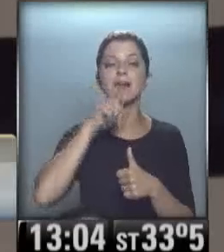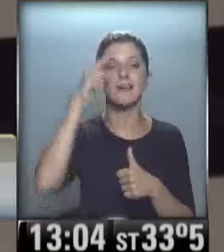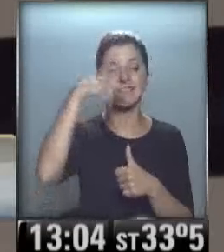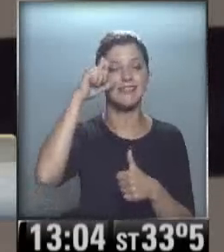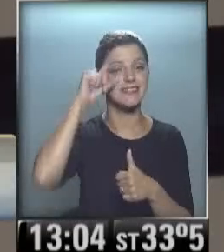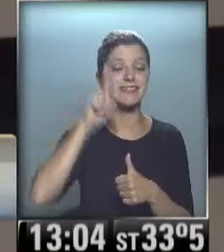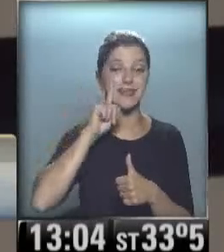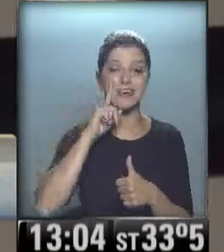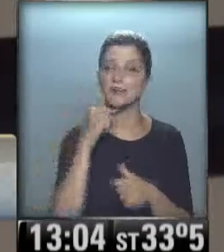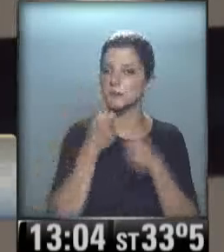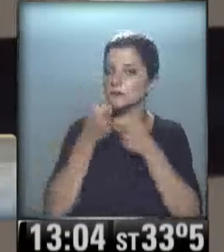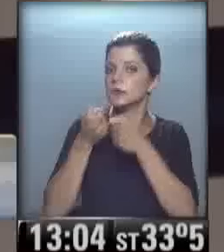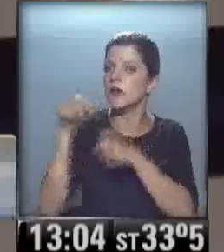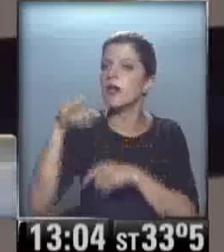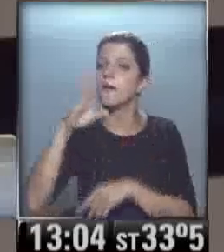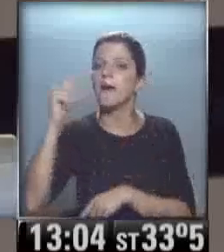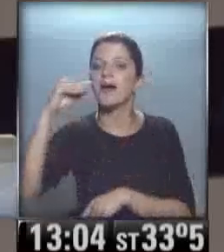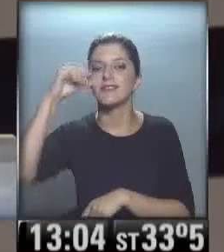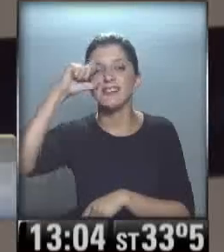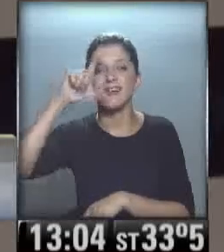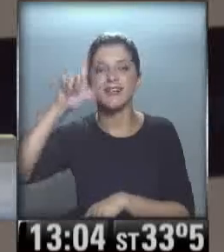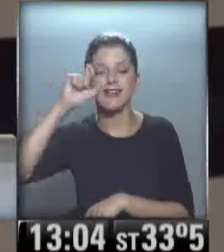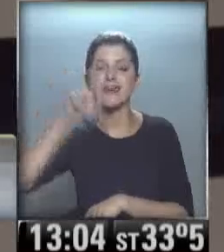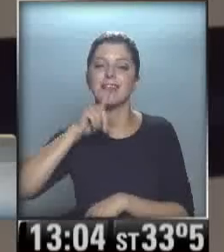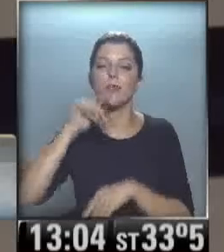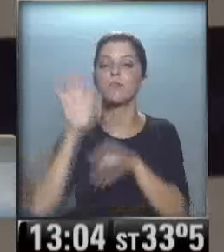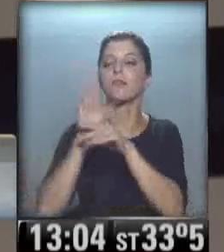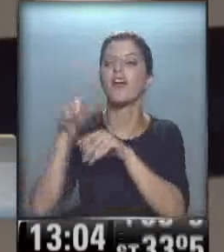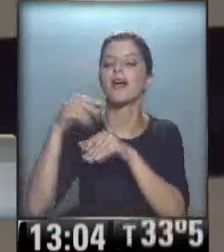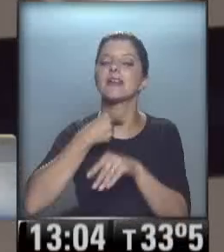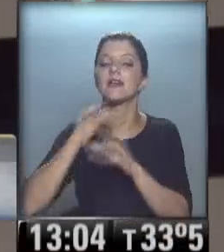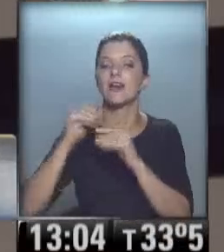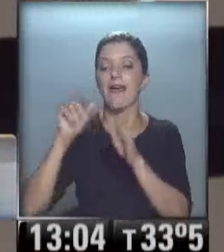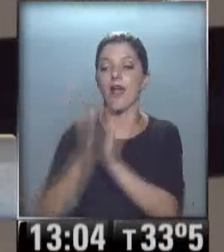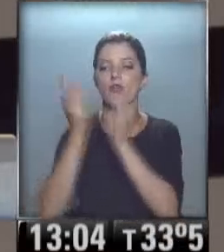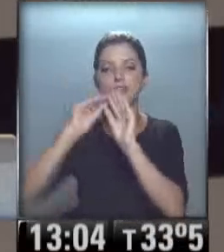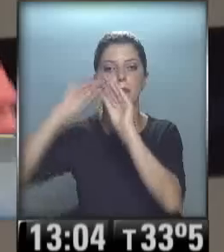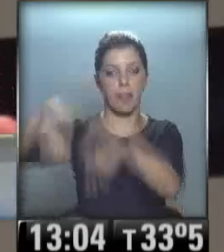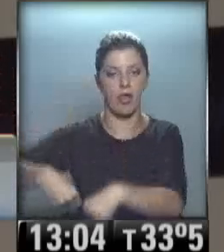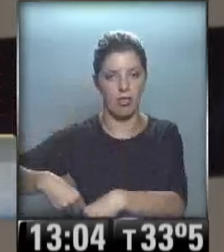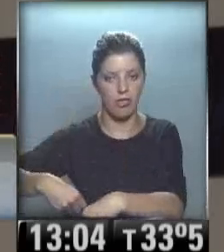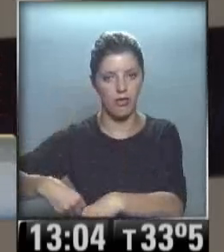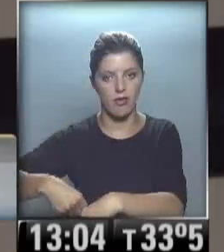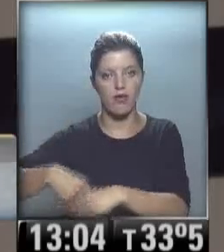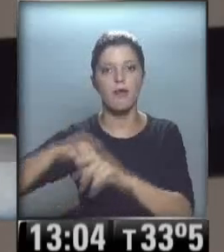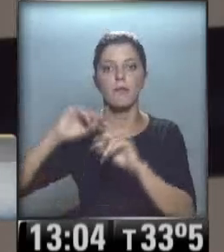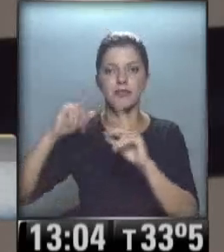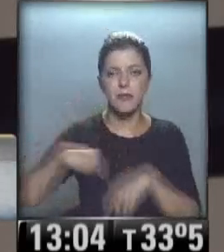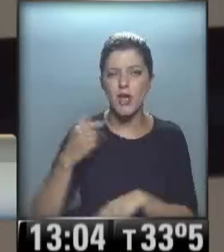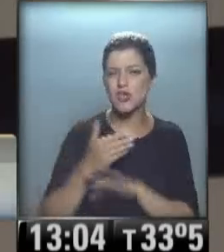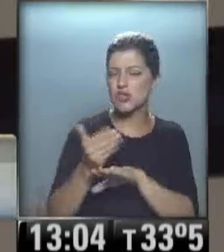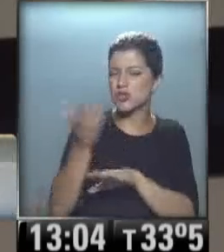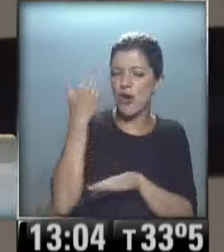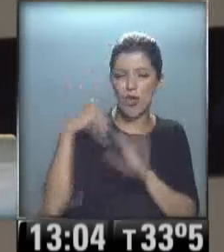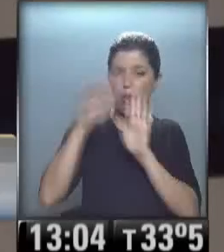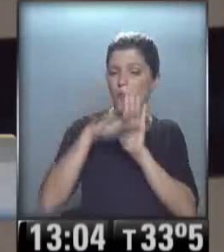vel quiere tirar la casa abajo o sea derrogar esta Constitución y tirar por la borda todo lo positivo